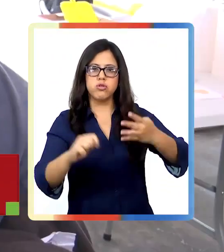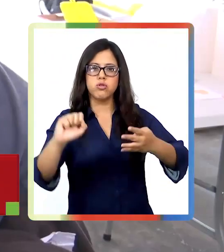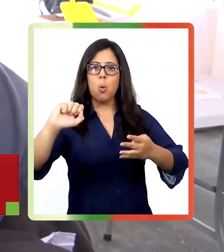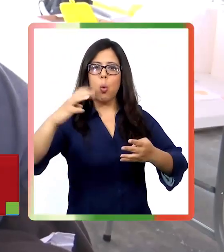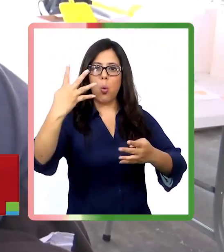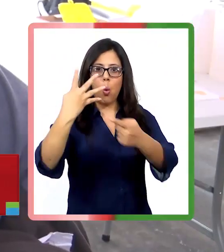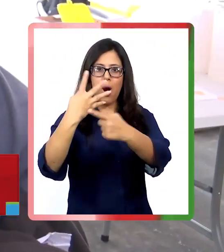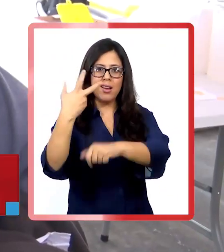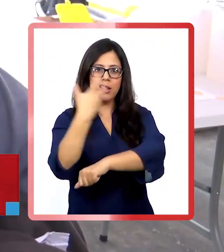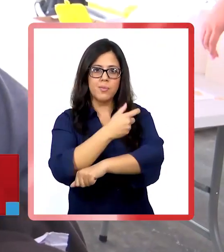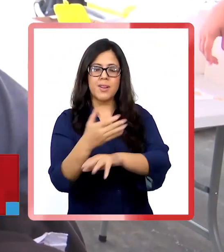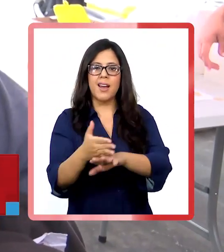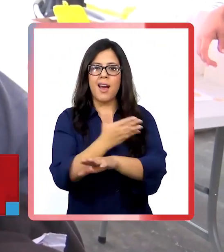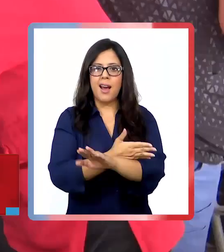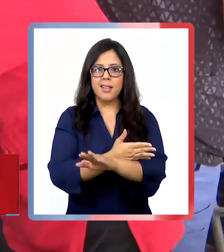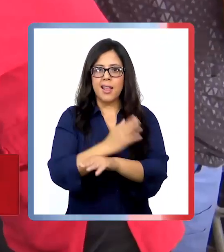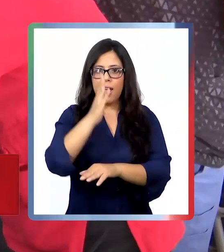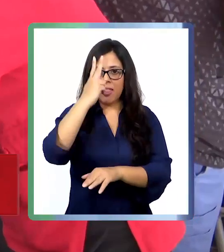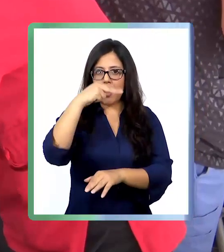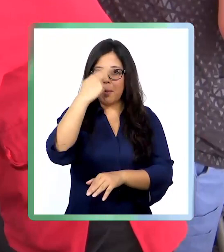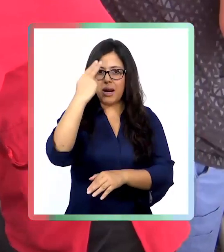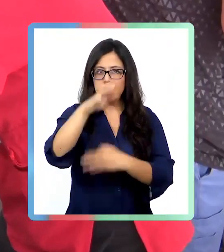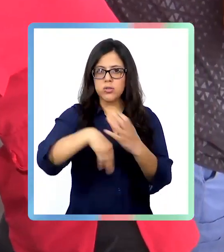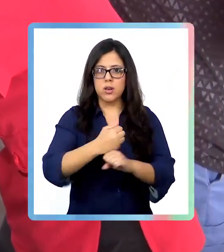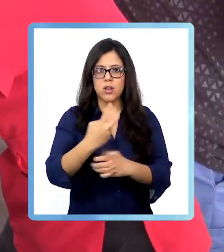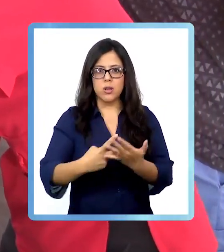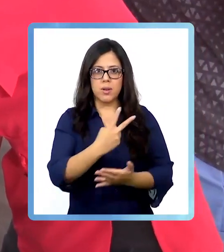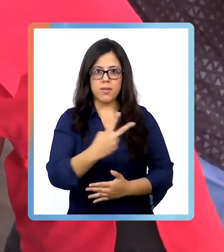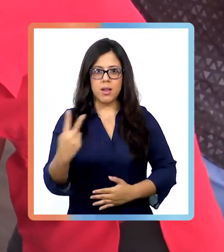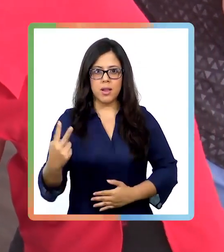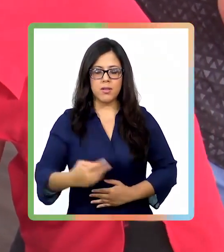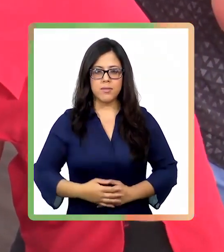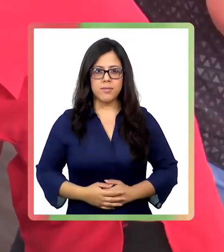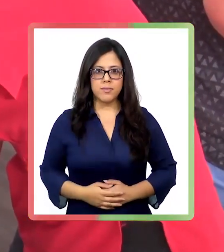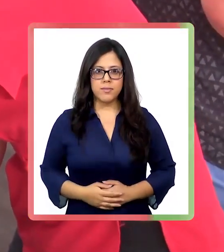vacuna antes de marzo de 2022.